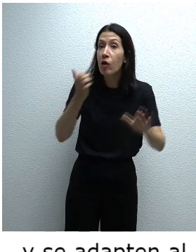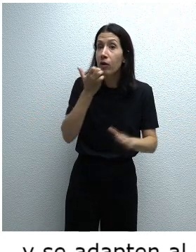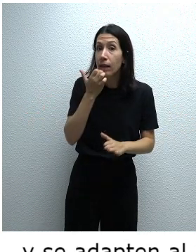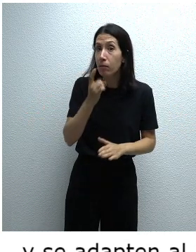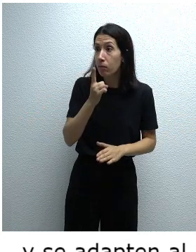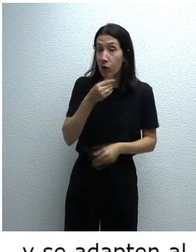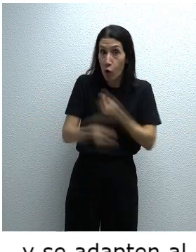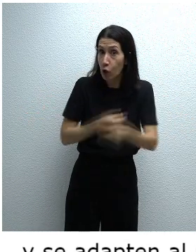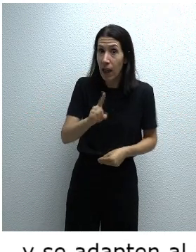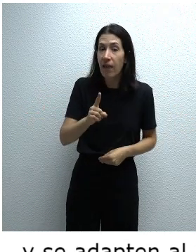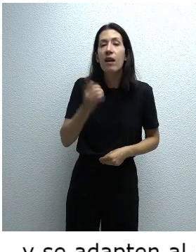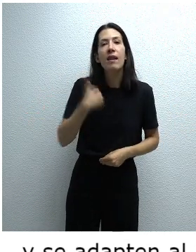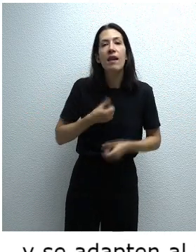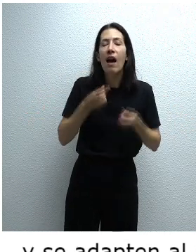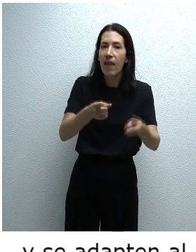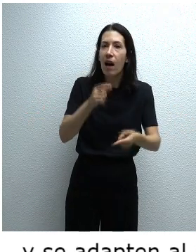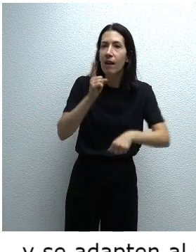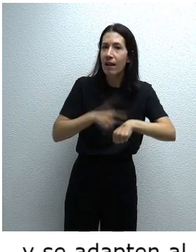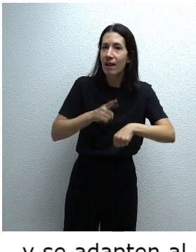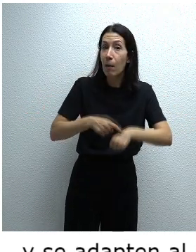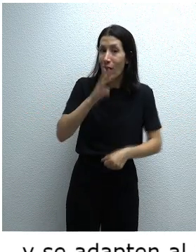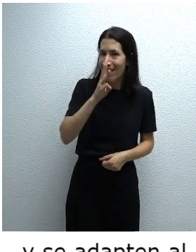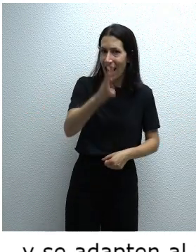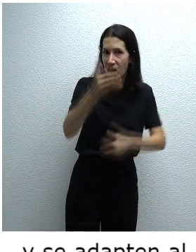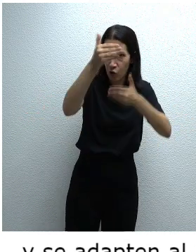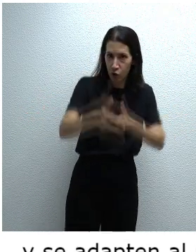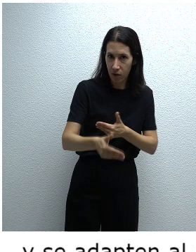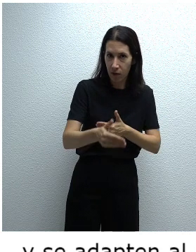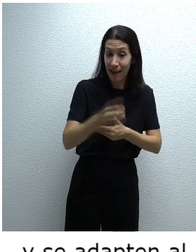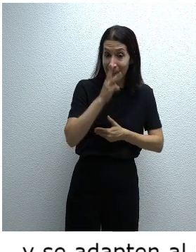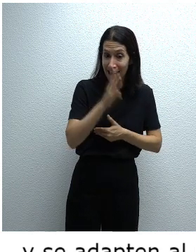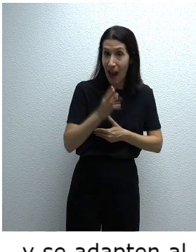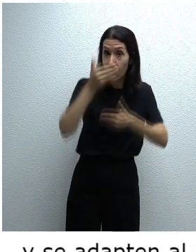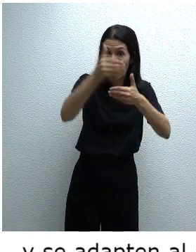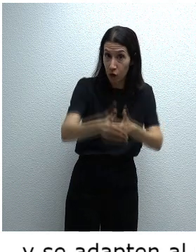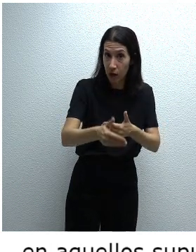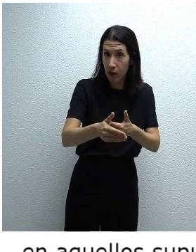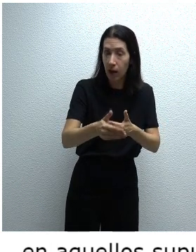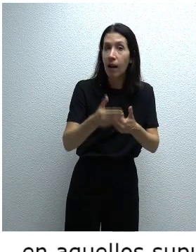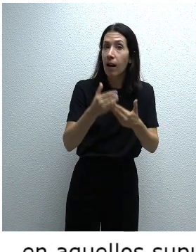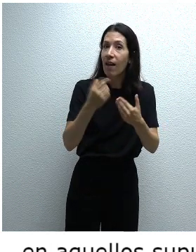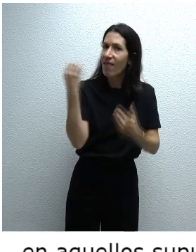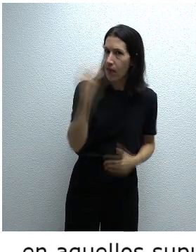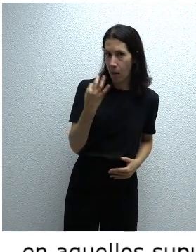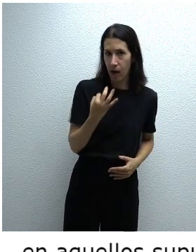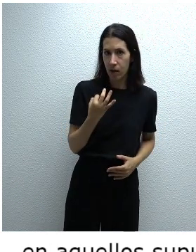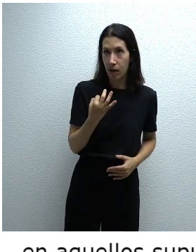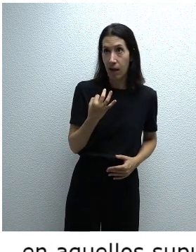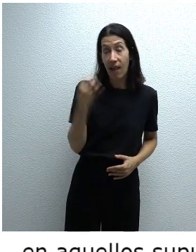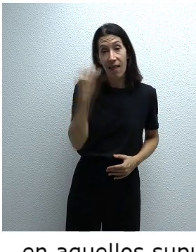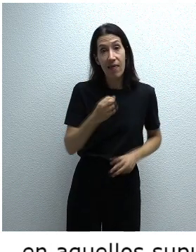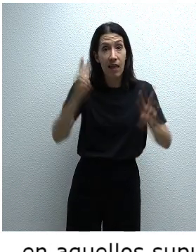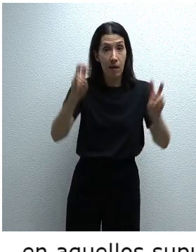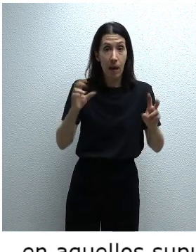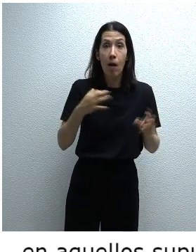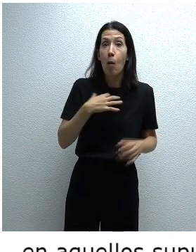así, pues se establece un periodo transitorio de 3 años durante los cuales necesariamente deberían, aunque fuera de